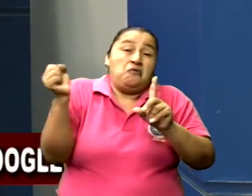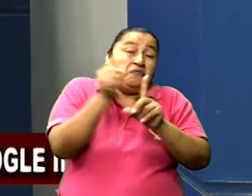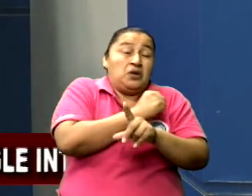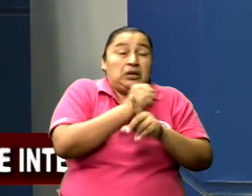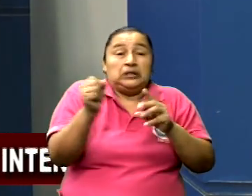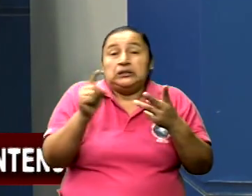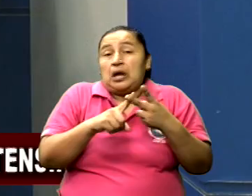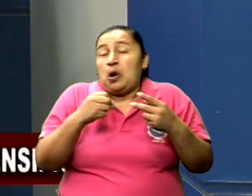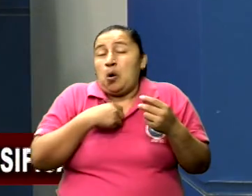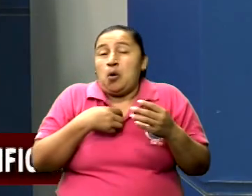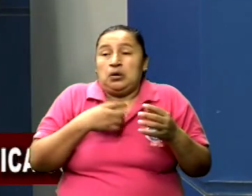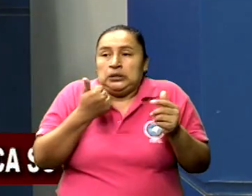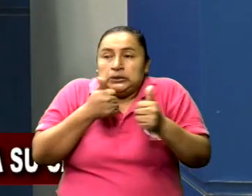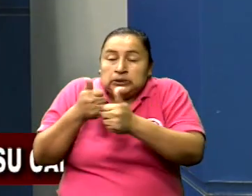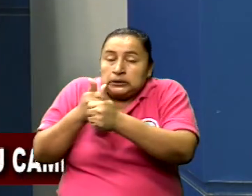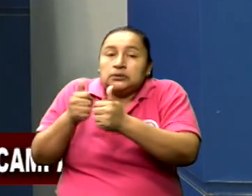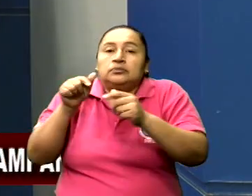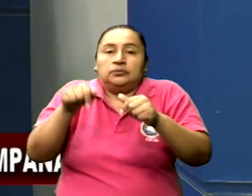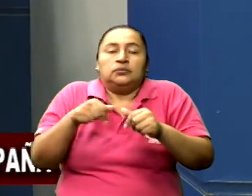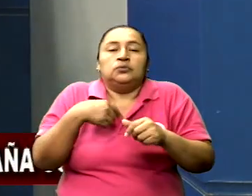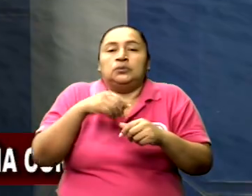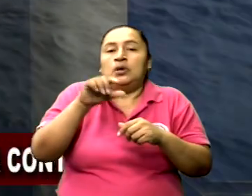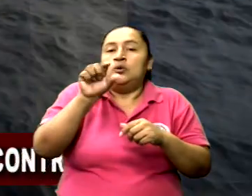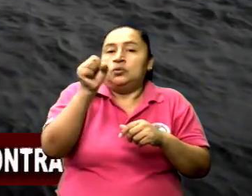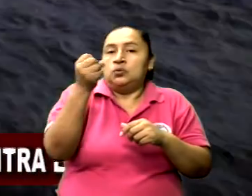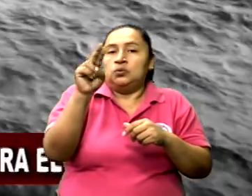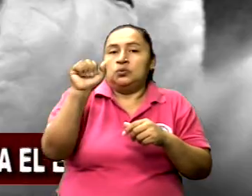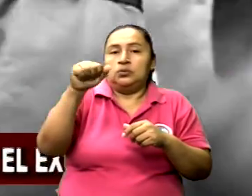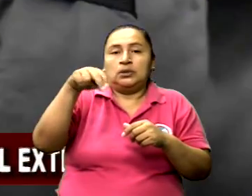Pérez Villalta con los detalles de esta información.